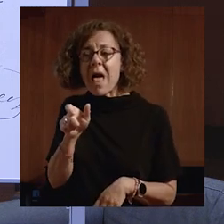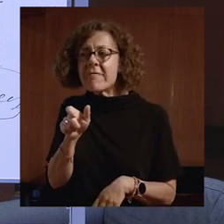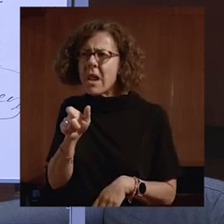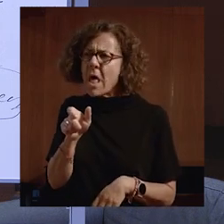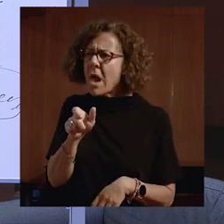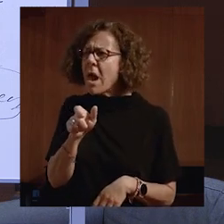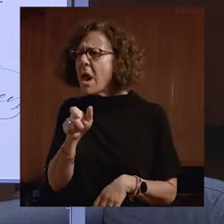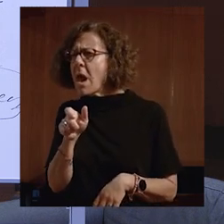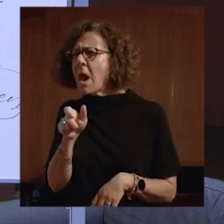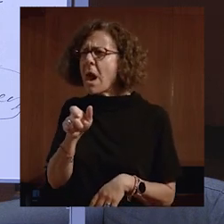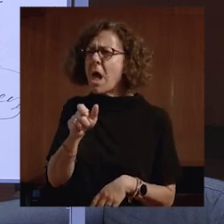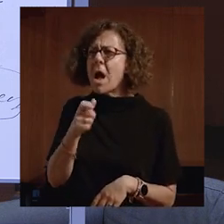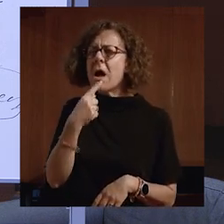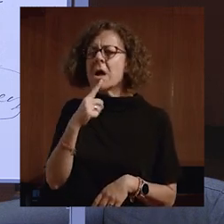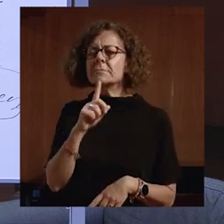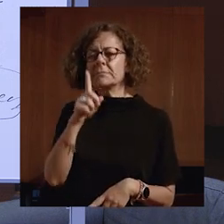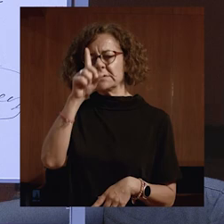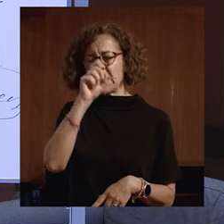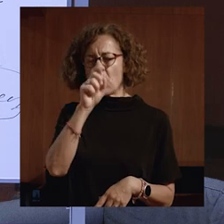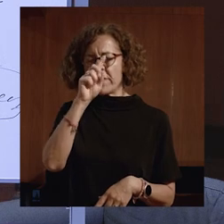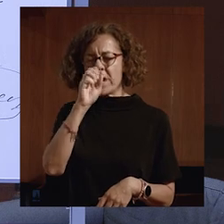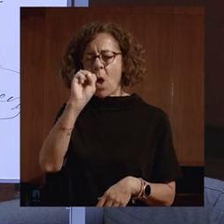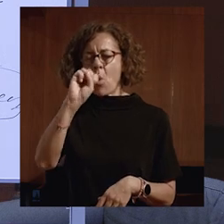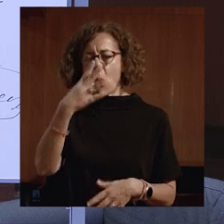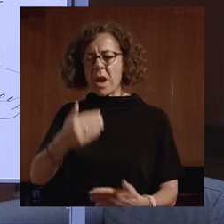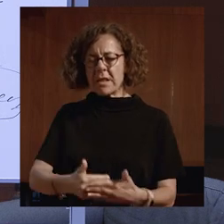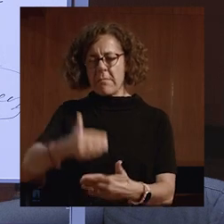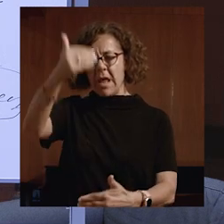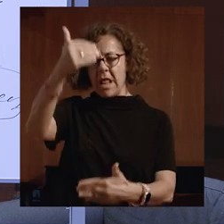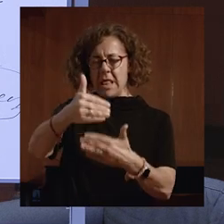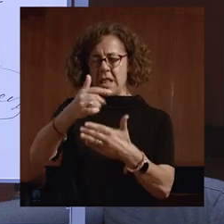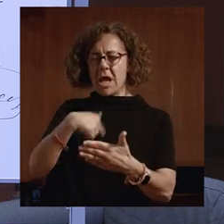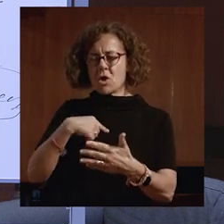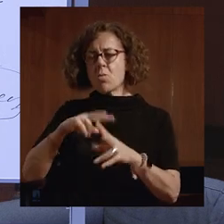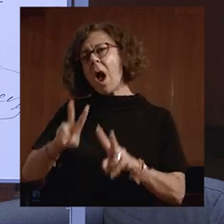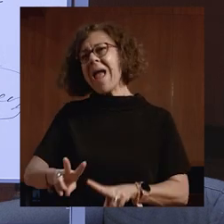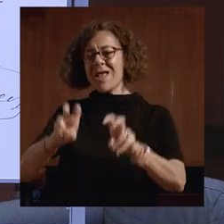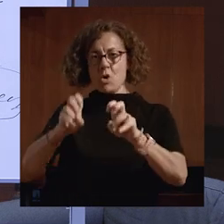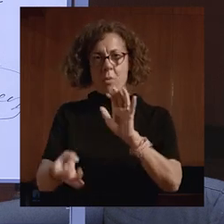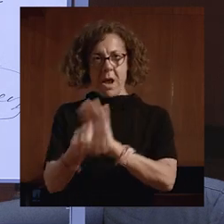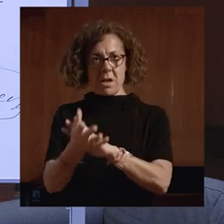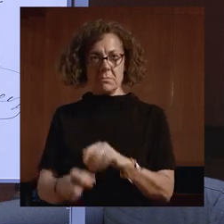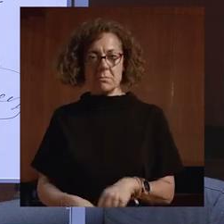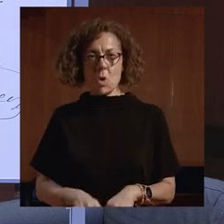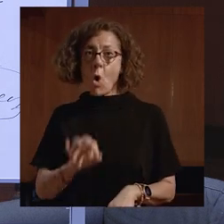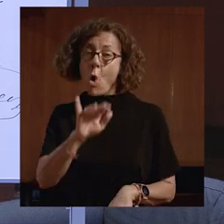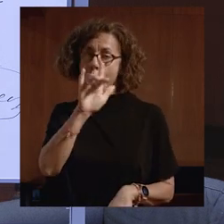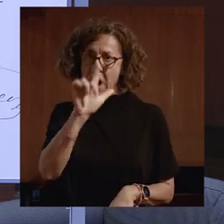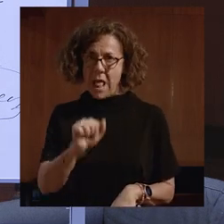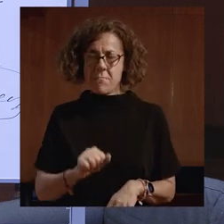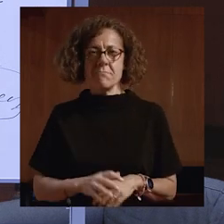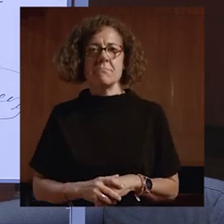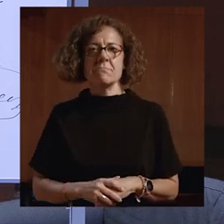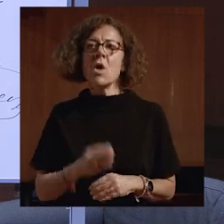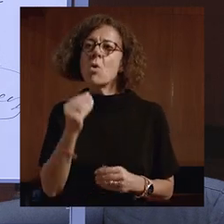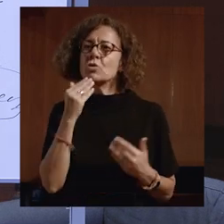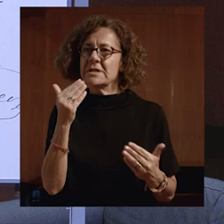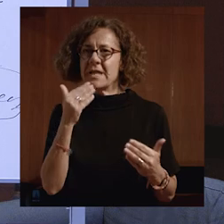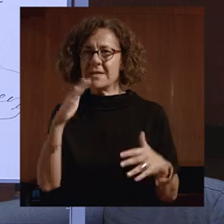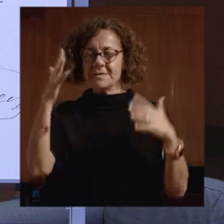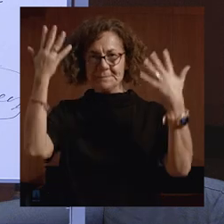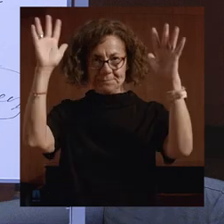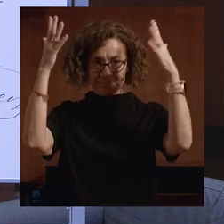diga, la cuarta pared, voy a hacer un esto tal sobre la cuarta pared y voy a innovar. Ojalá. Muchas gracias.